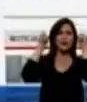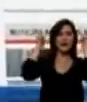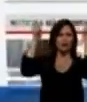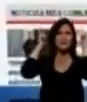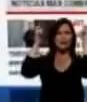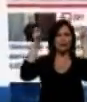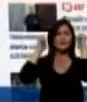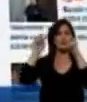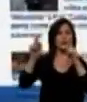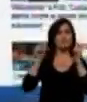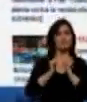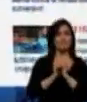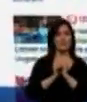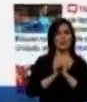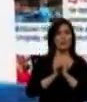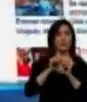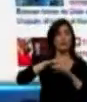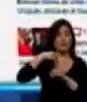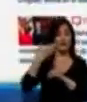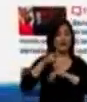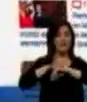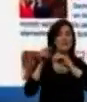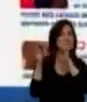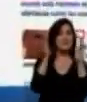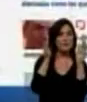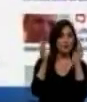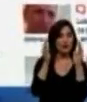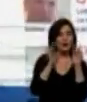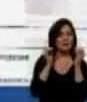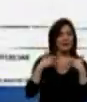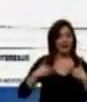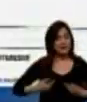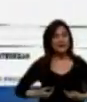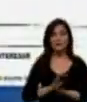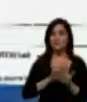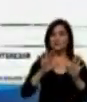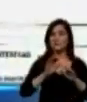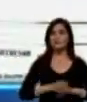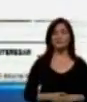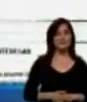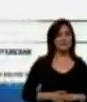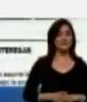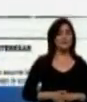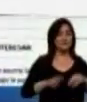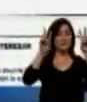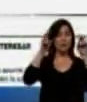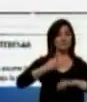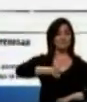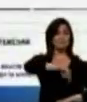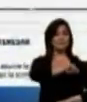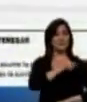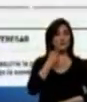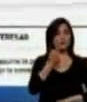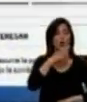que aseguraban que este periodo fuera del gobierno solo sería un pequeño descanso. El País, diario español, titula: Correa abandona